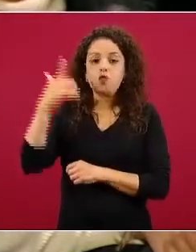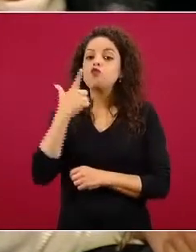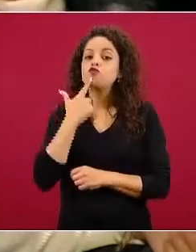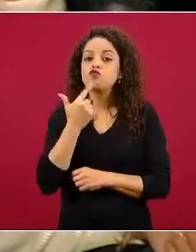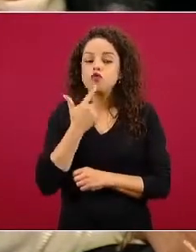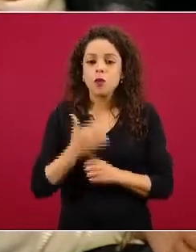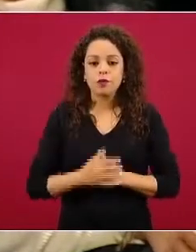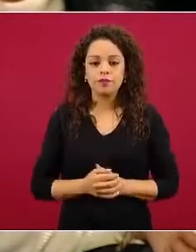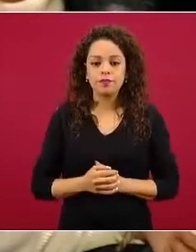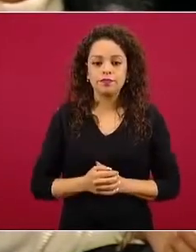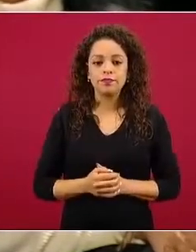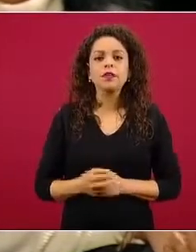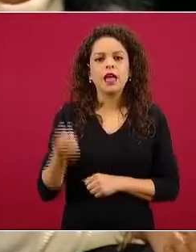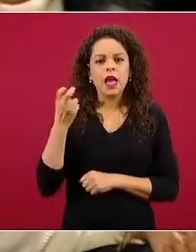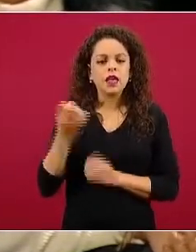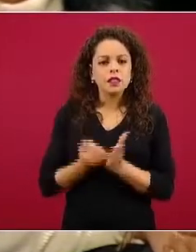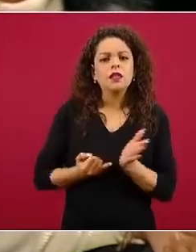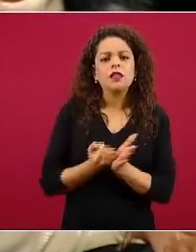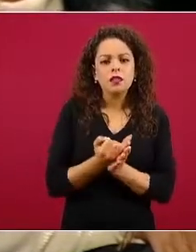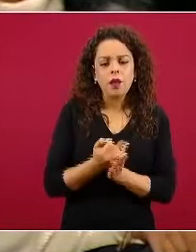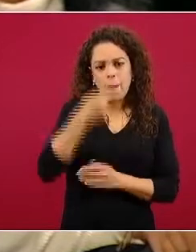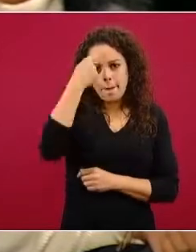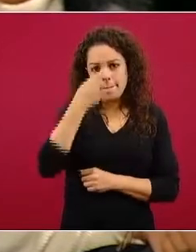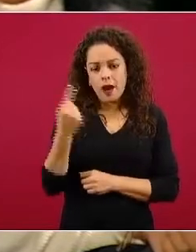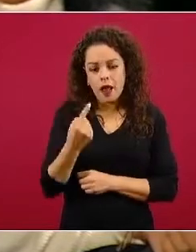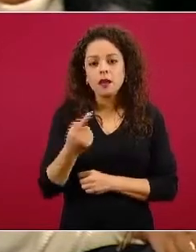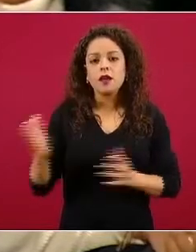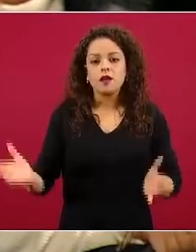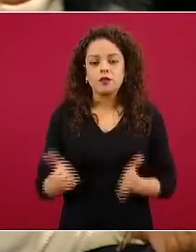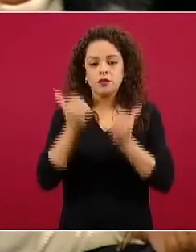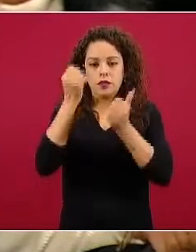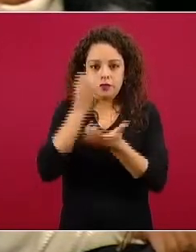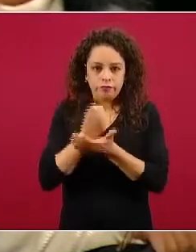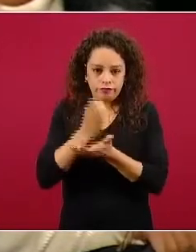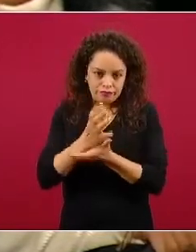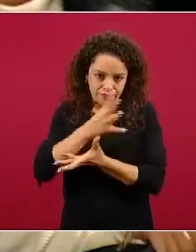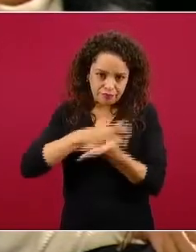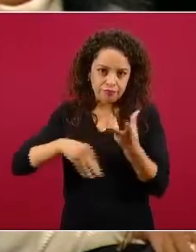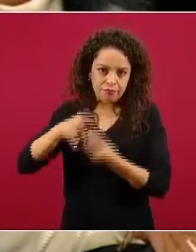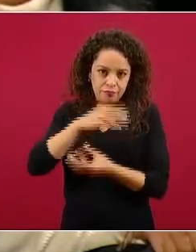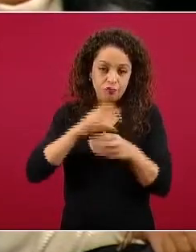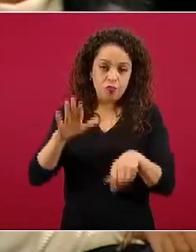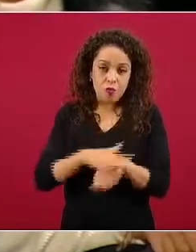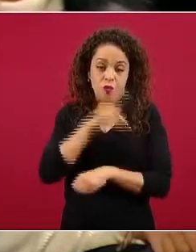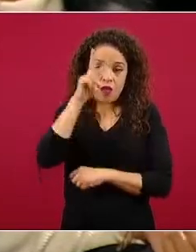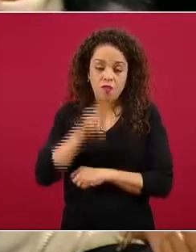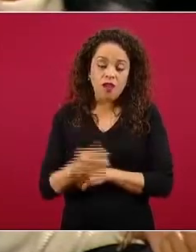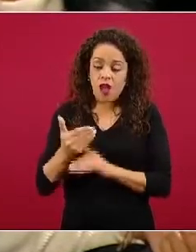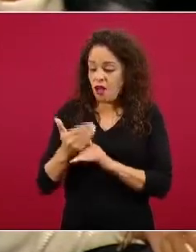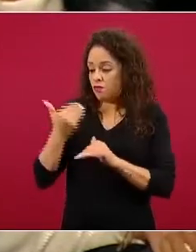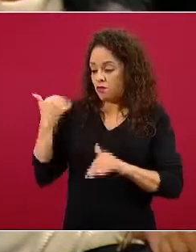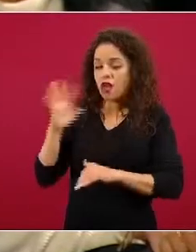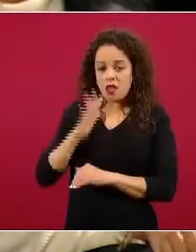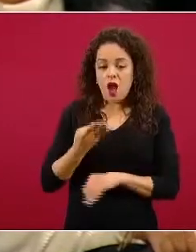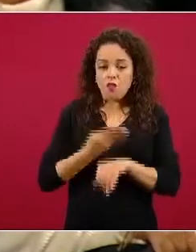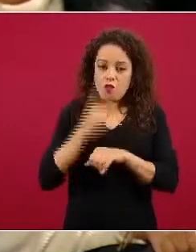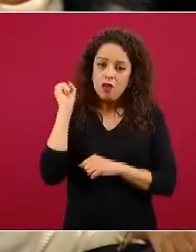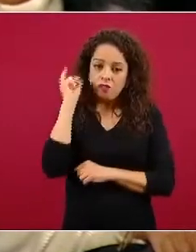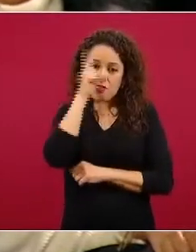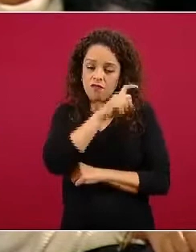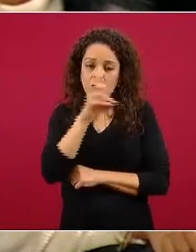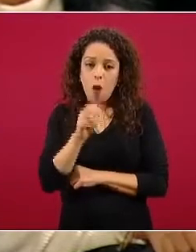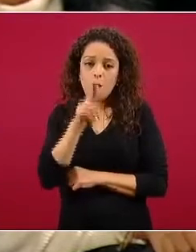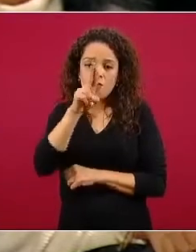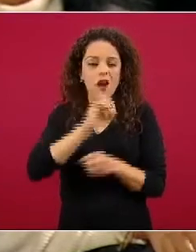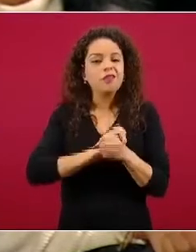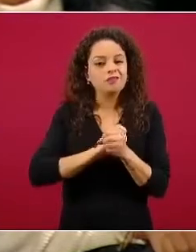la reactivación económica propia de la ciudad, que ya ha sido muy golpeada por la pandemia. Pero, doctor,